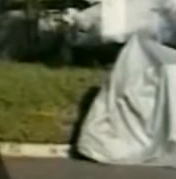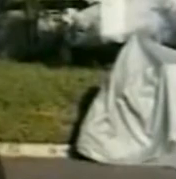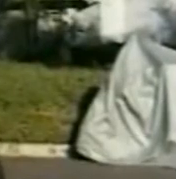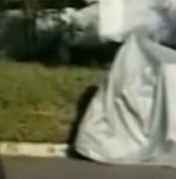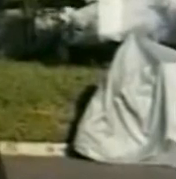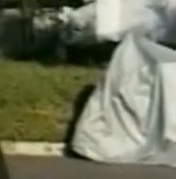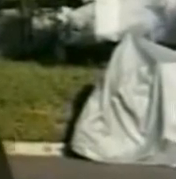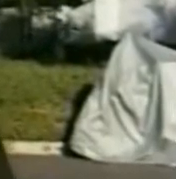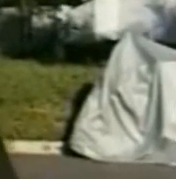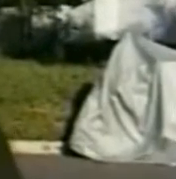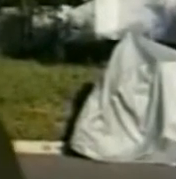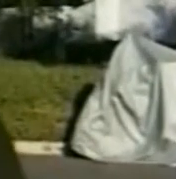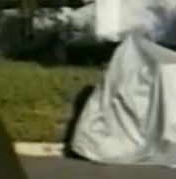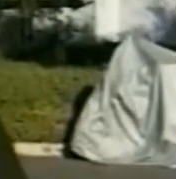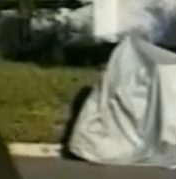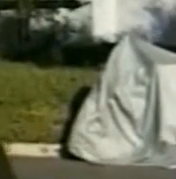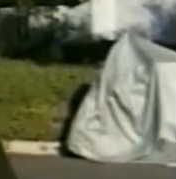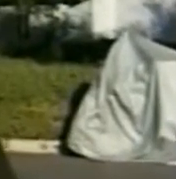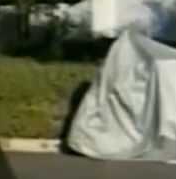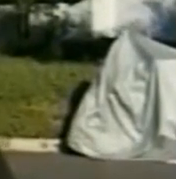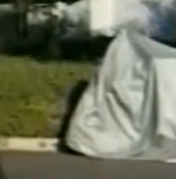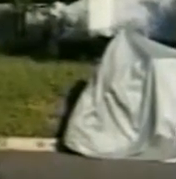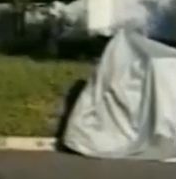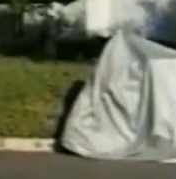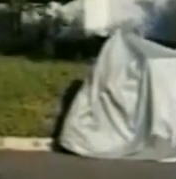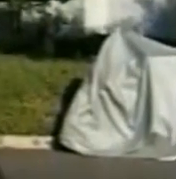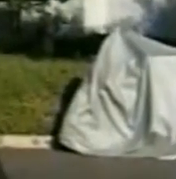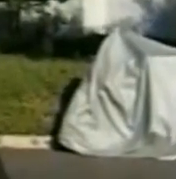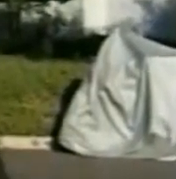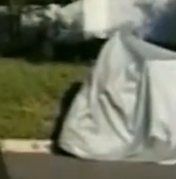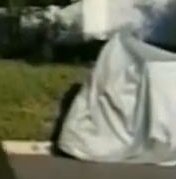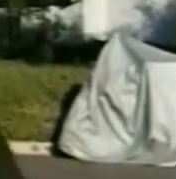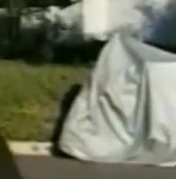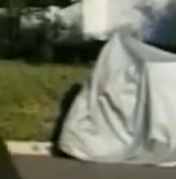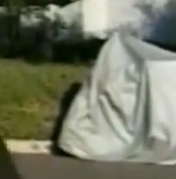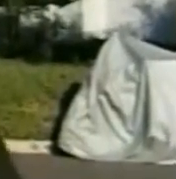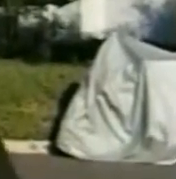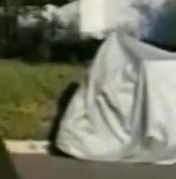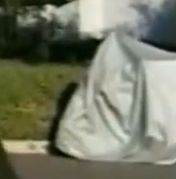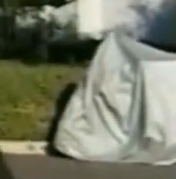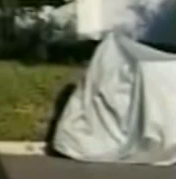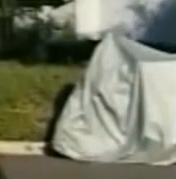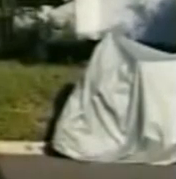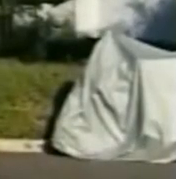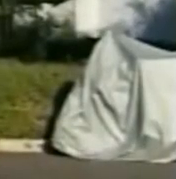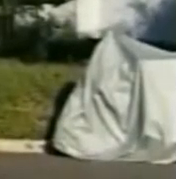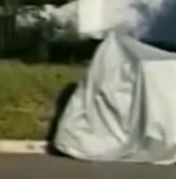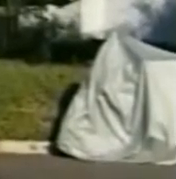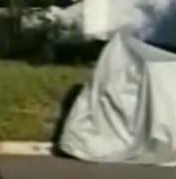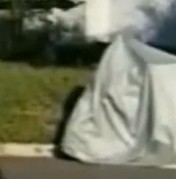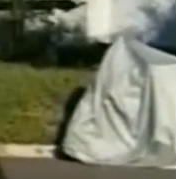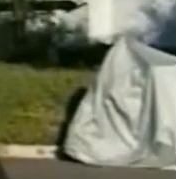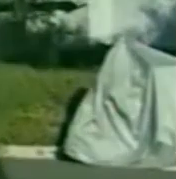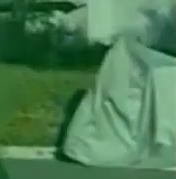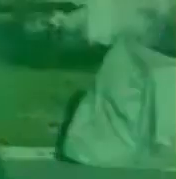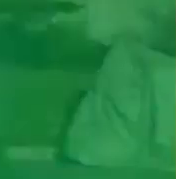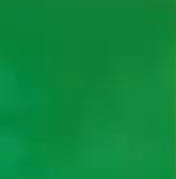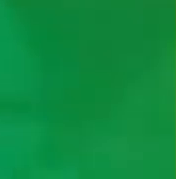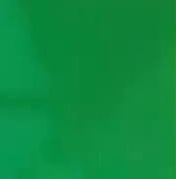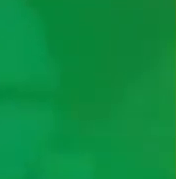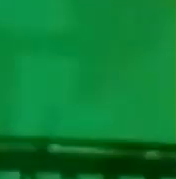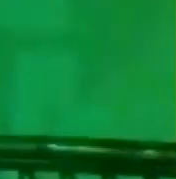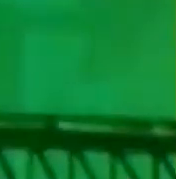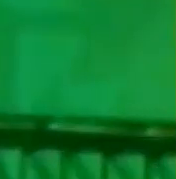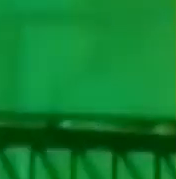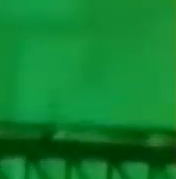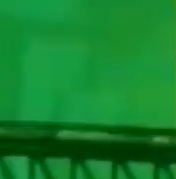no puedo yo a condenar o más que transmitir obviamente la preocupación.